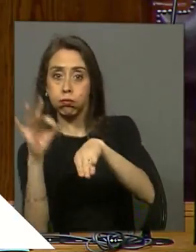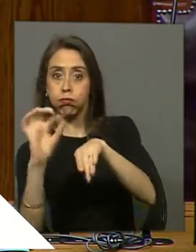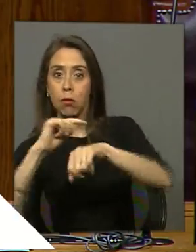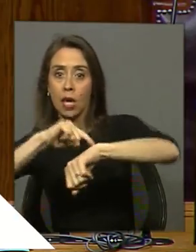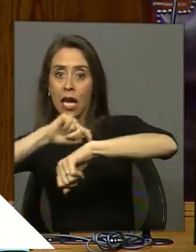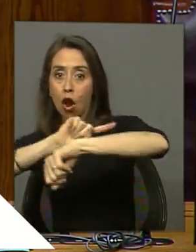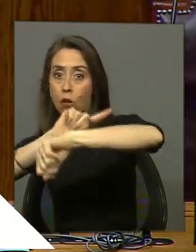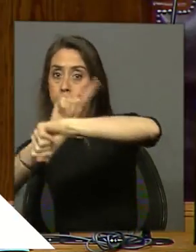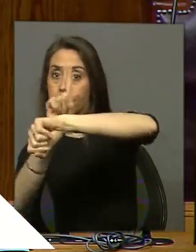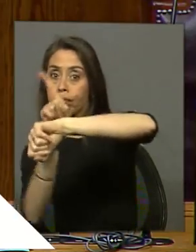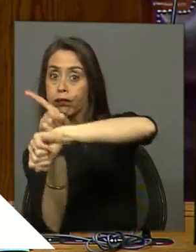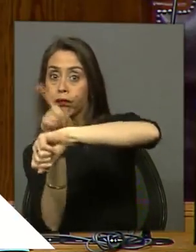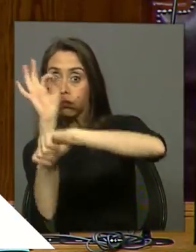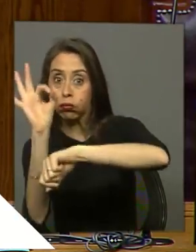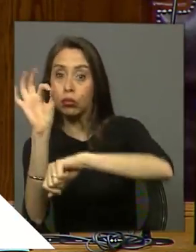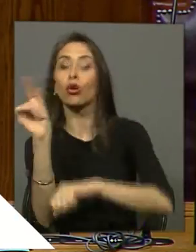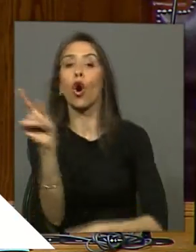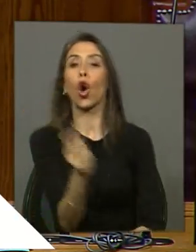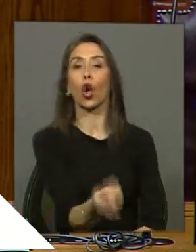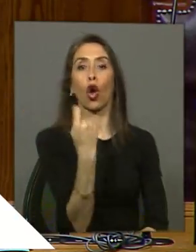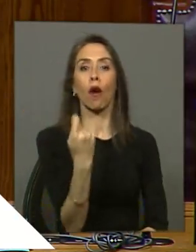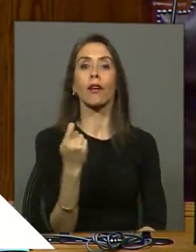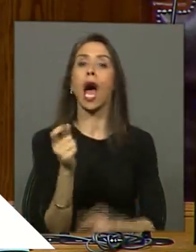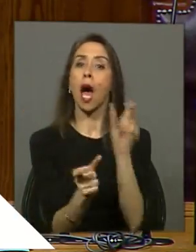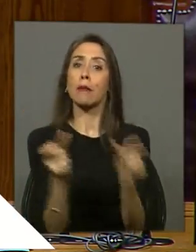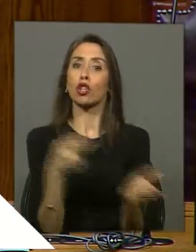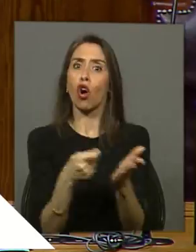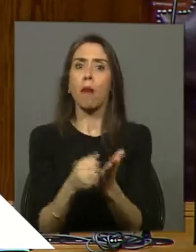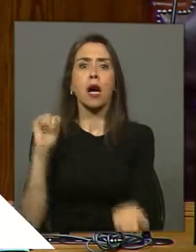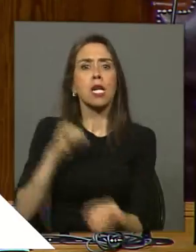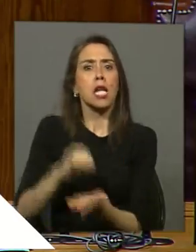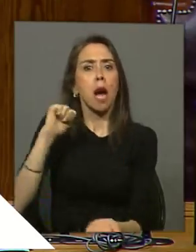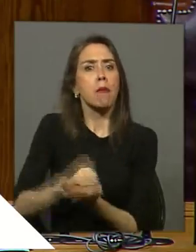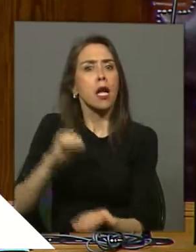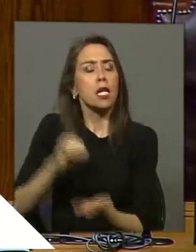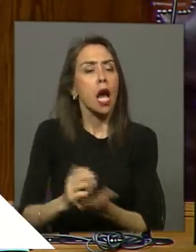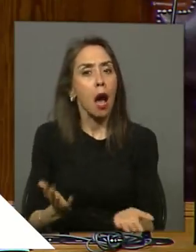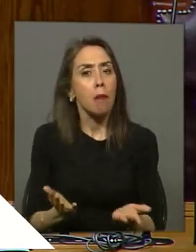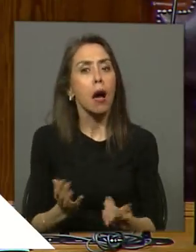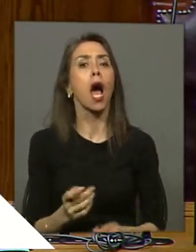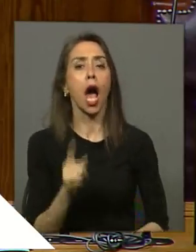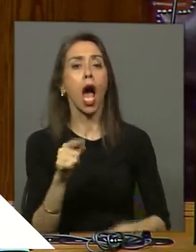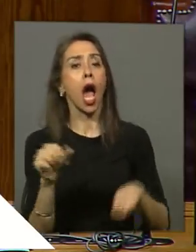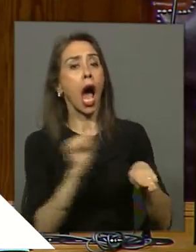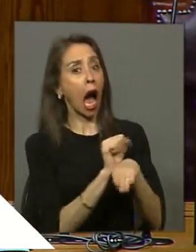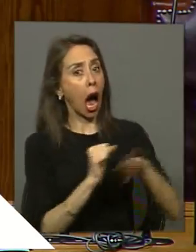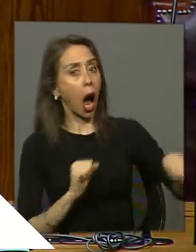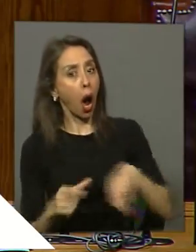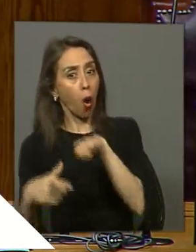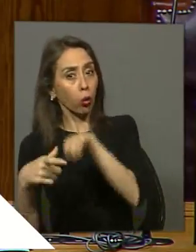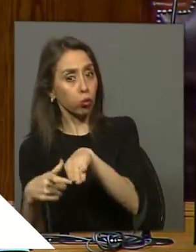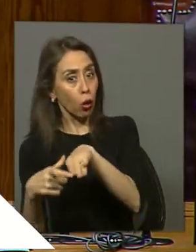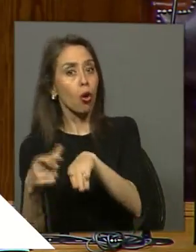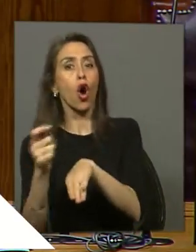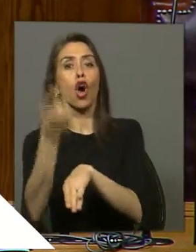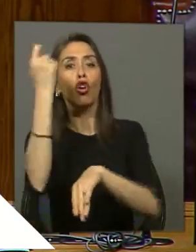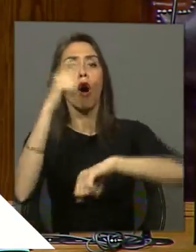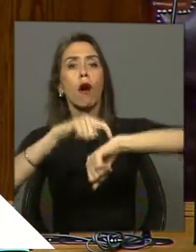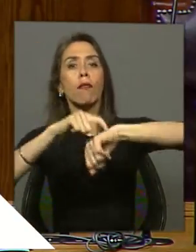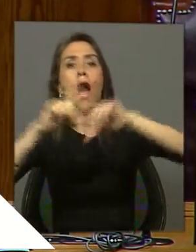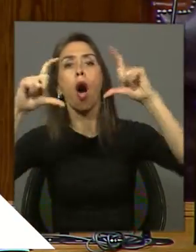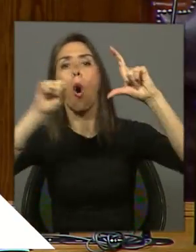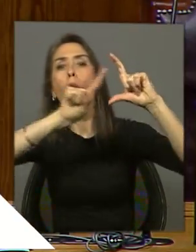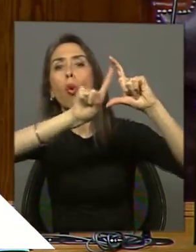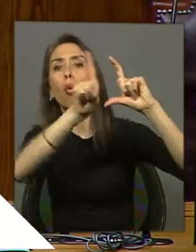Este es uno de los puntos más sentidos por los consumidores, en cuanto a que efectivamente se cobre y se pague por el tiempo efectivo de uso de un